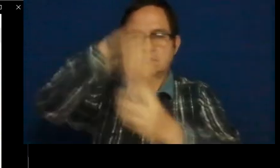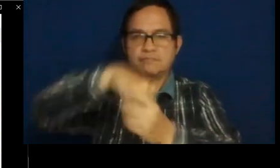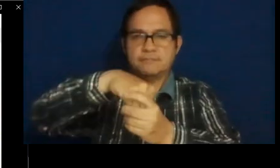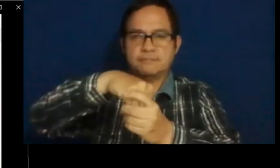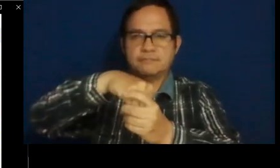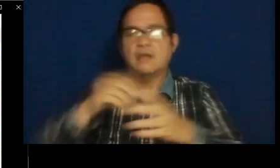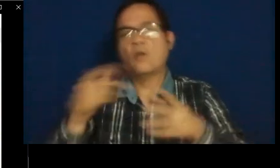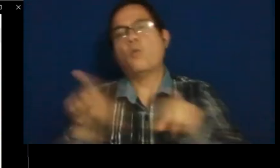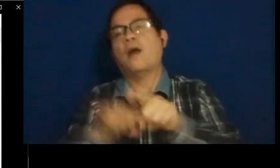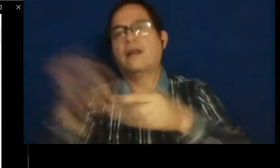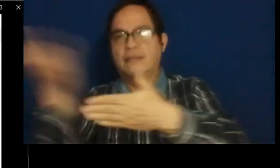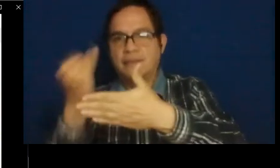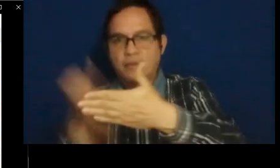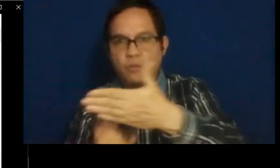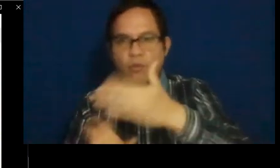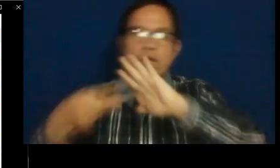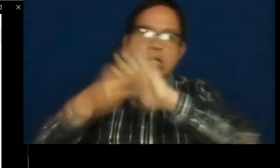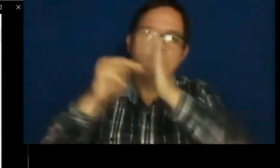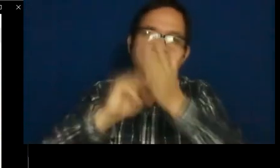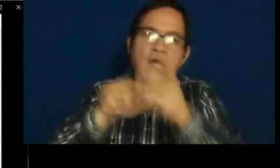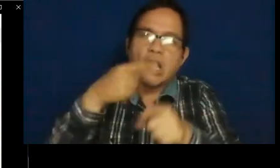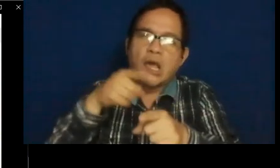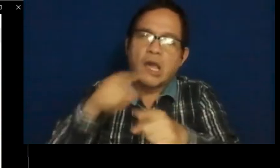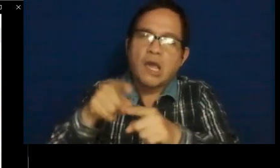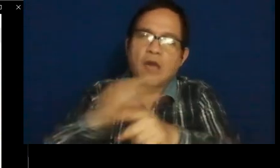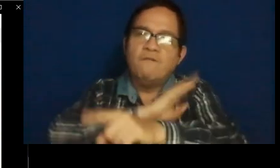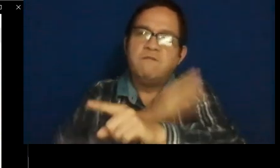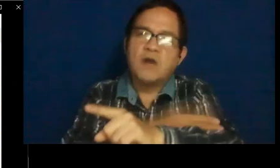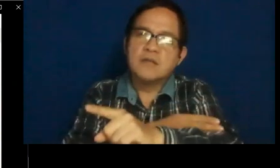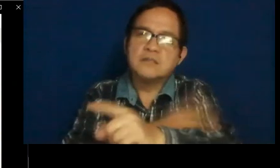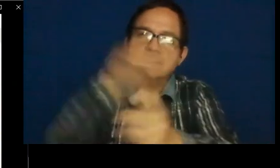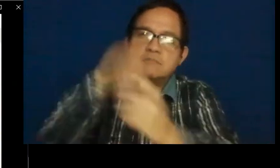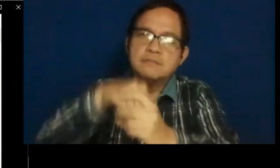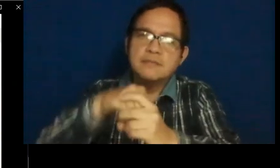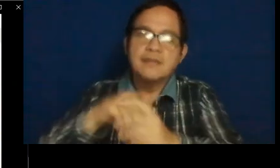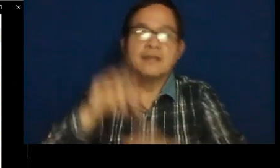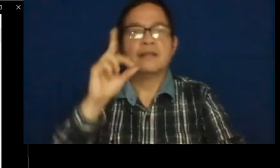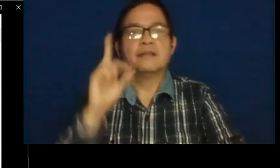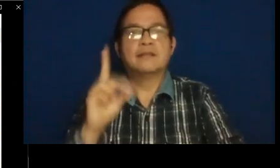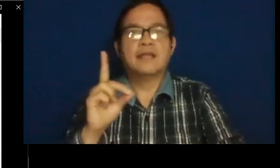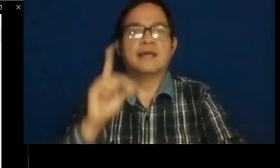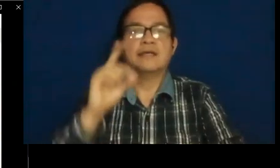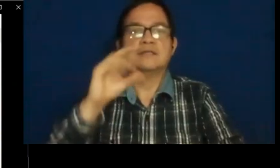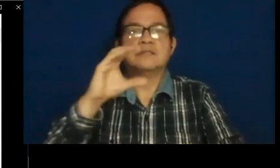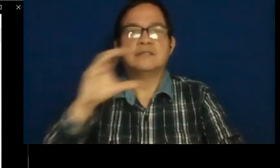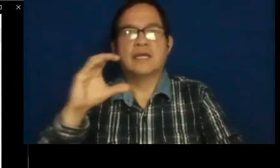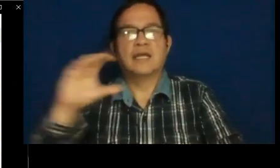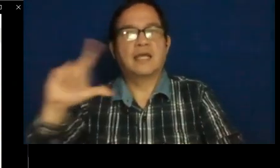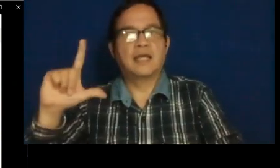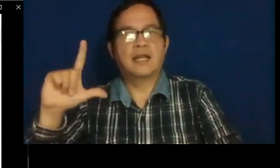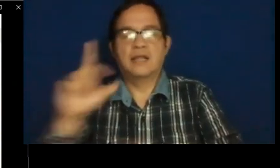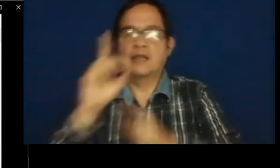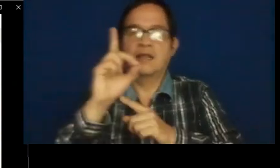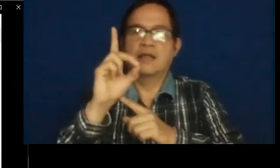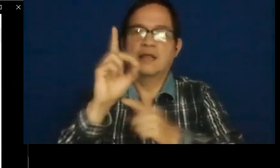unas gráficas, vamos a entender cuáles son las fuerzas que intervienen allí y ojo con esto, DCL significa diagrama de cuerpo